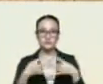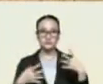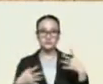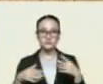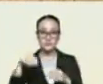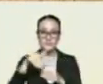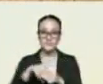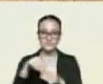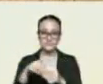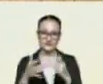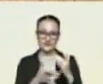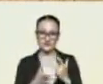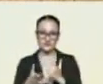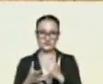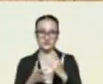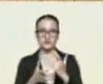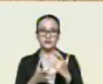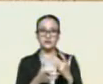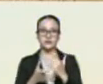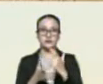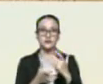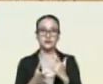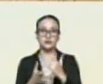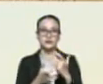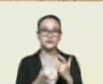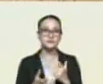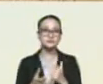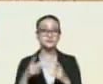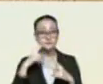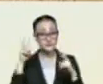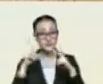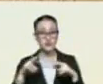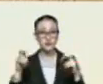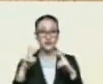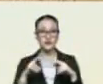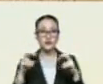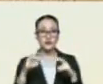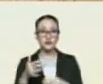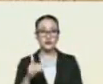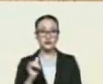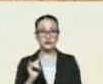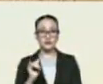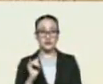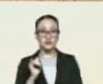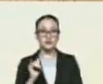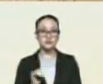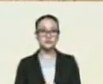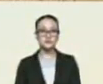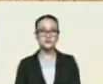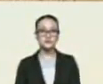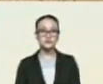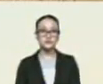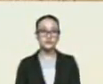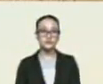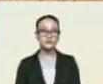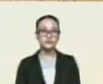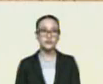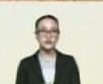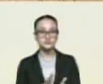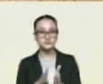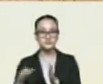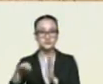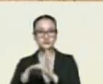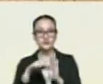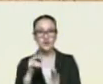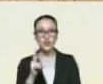electoral y los equipos tecnológicos. Todavía tenemos auditorías por realizar, como es la verificación ciudadana fase 2,